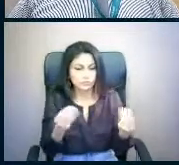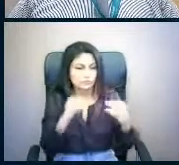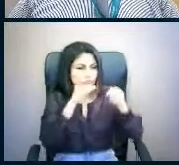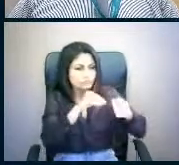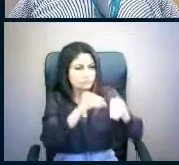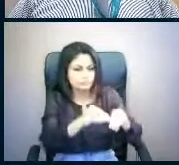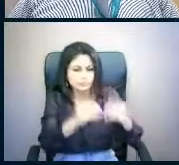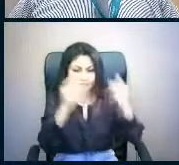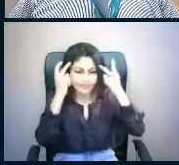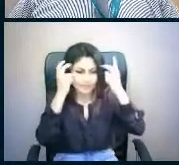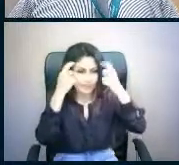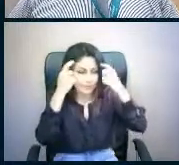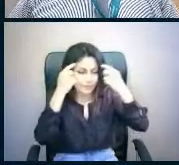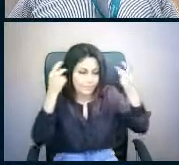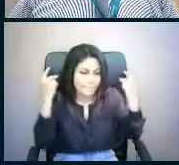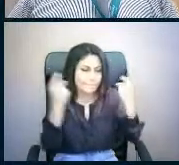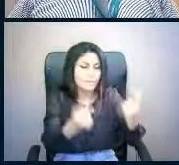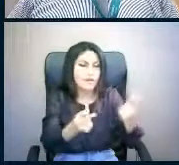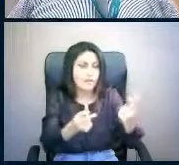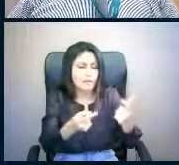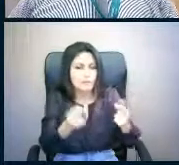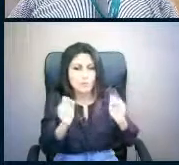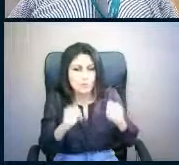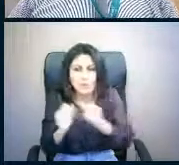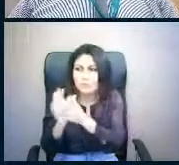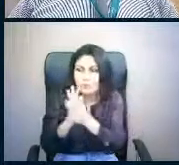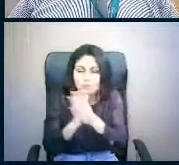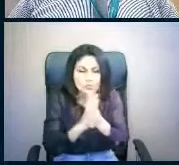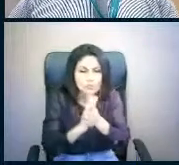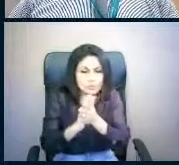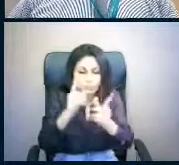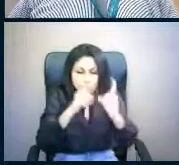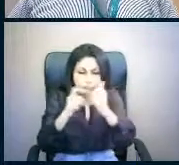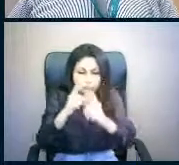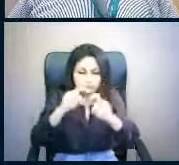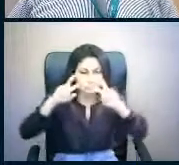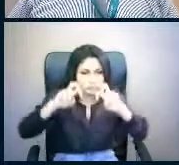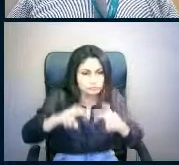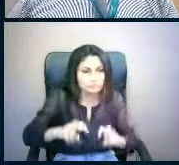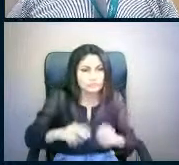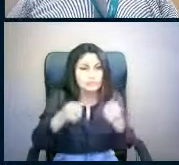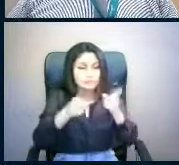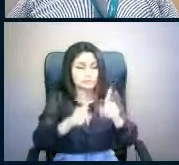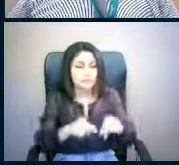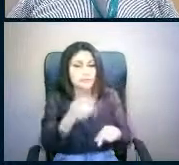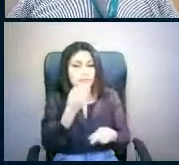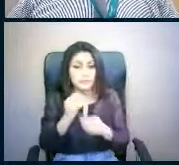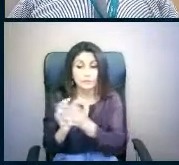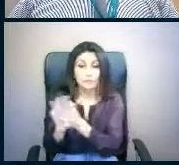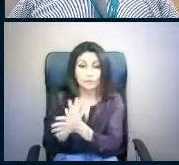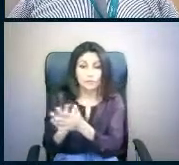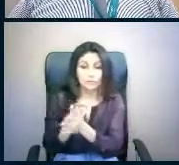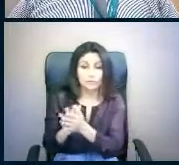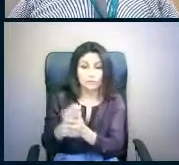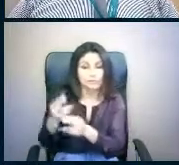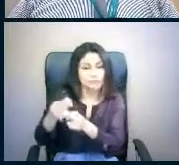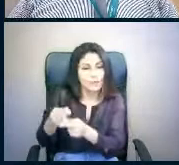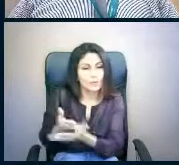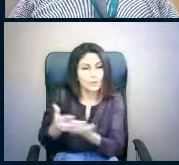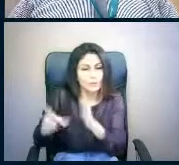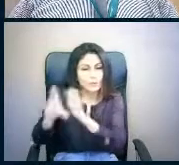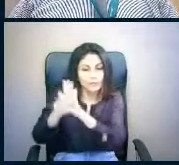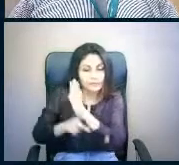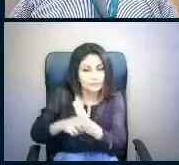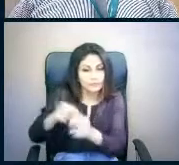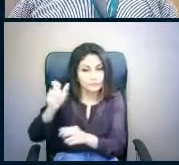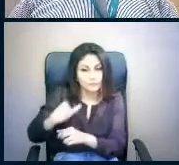datos, trabajar con mejores prácticas en diseño y explotación de las bases de datos. Como